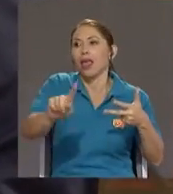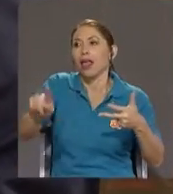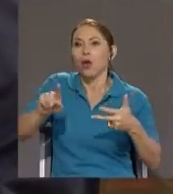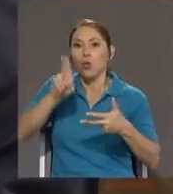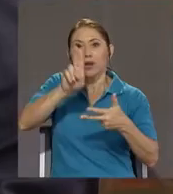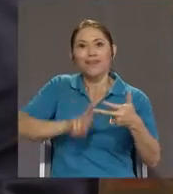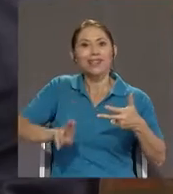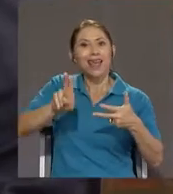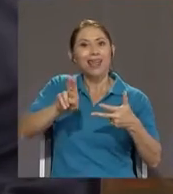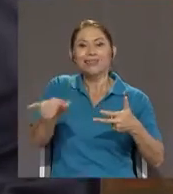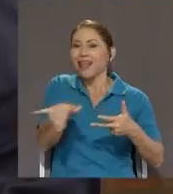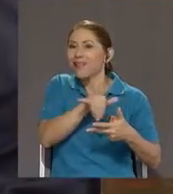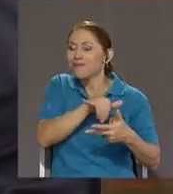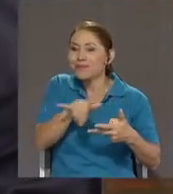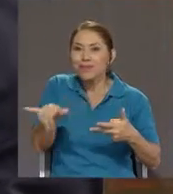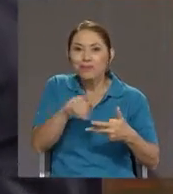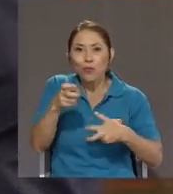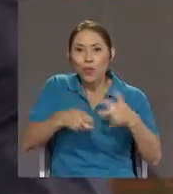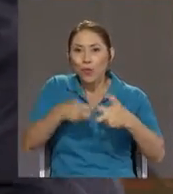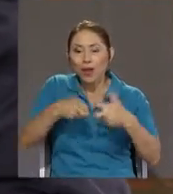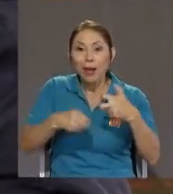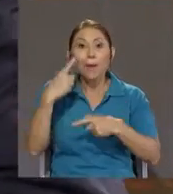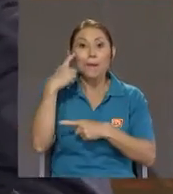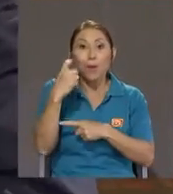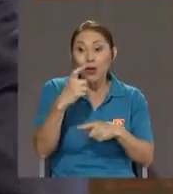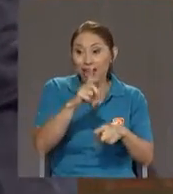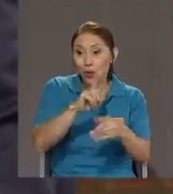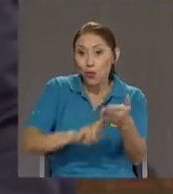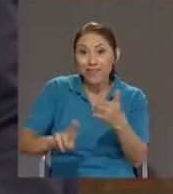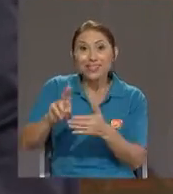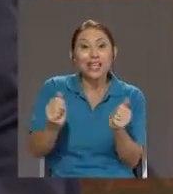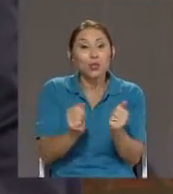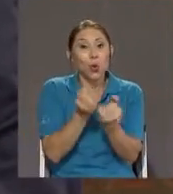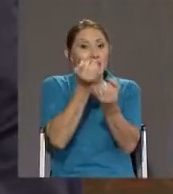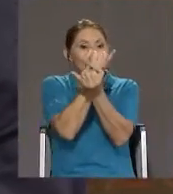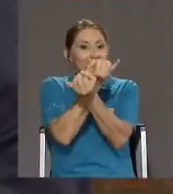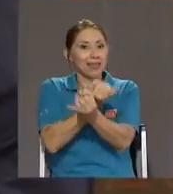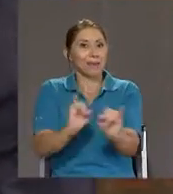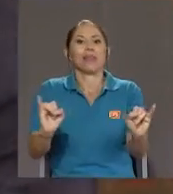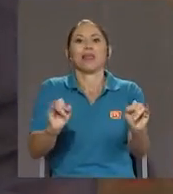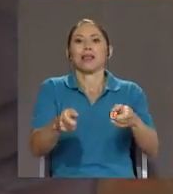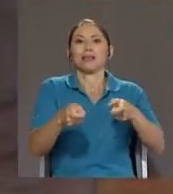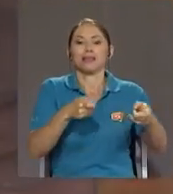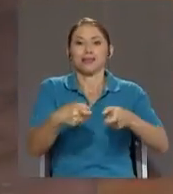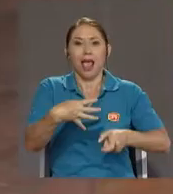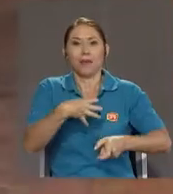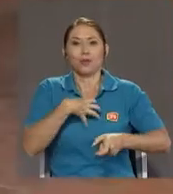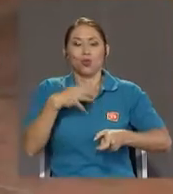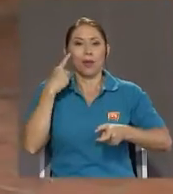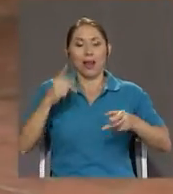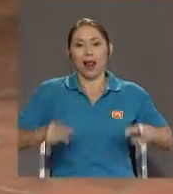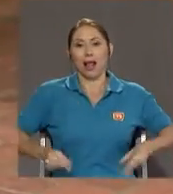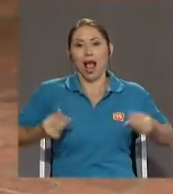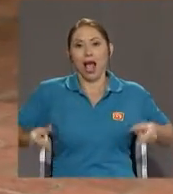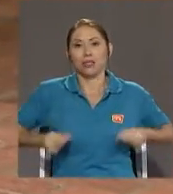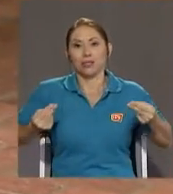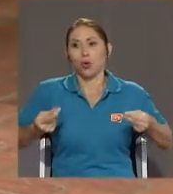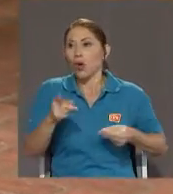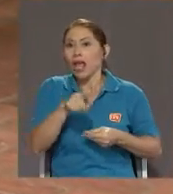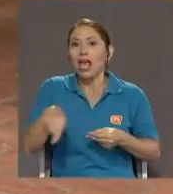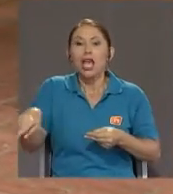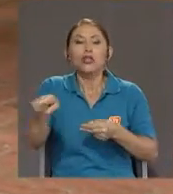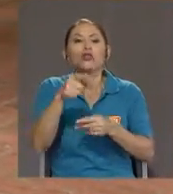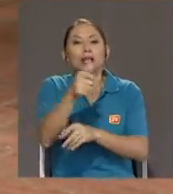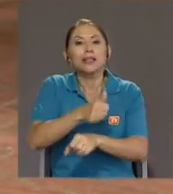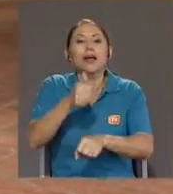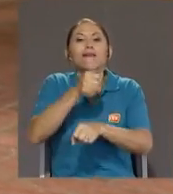Porque las universidades también con esa independencia absoluta que tienen para definir el gasto, definen sus sistemas de